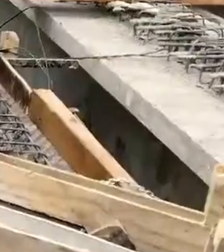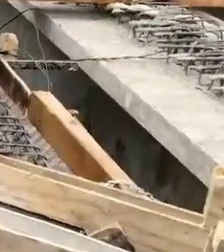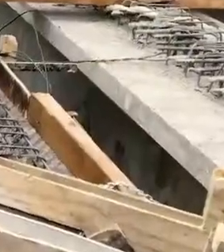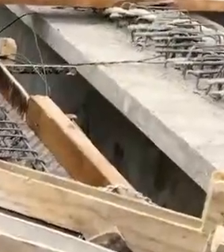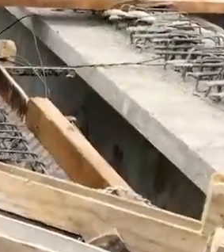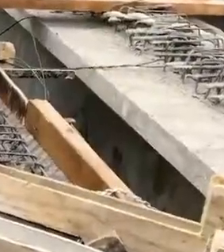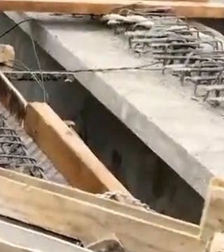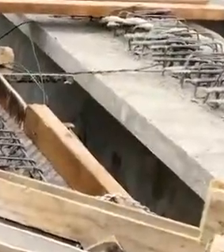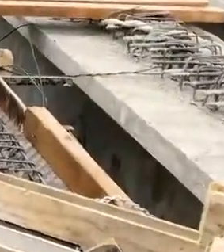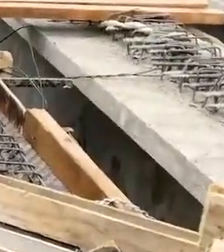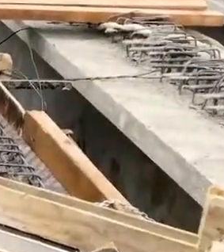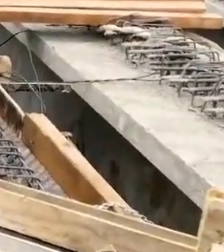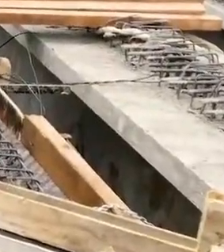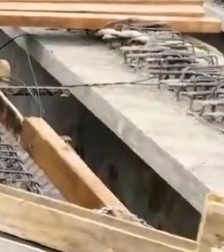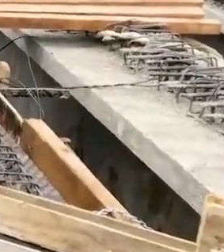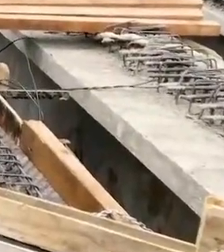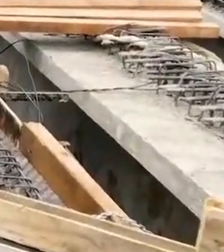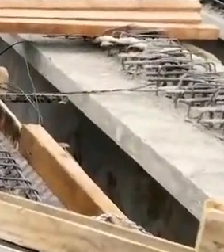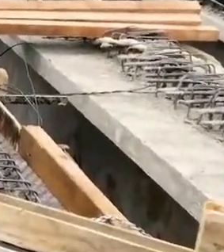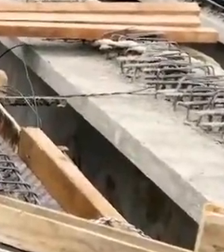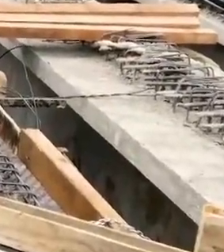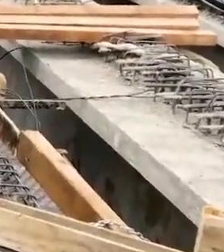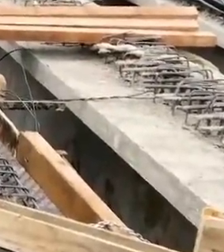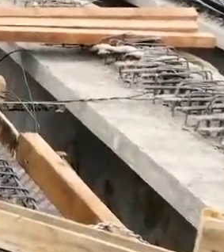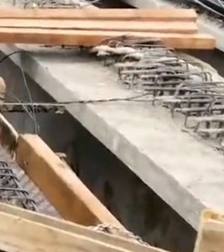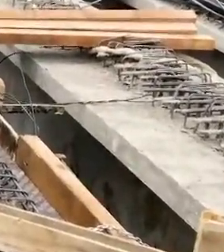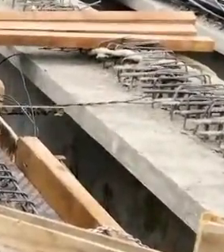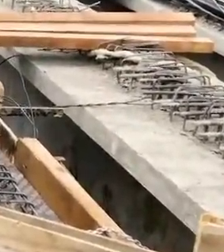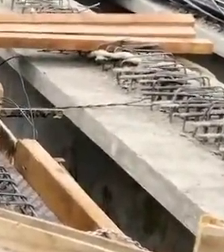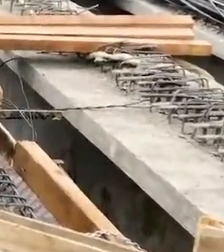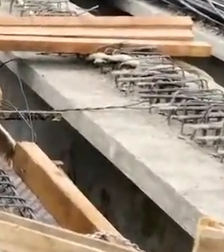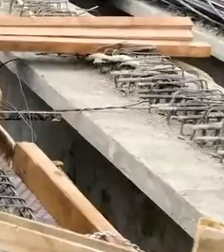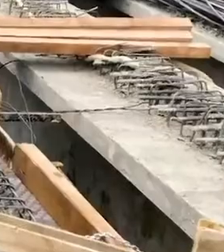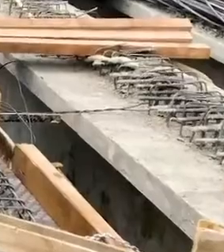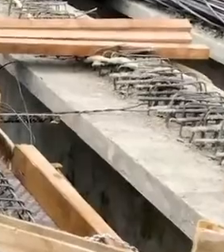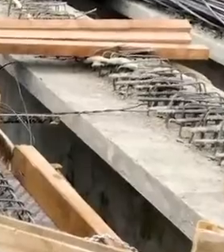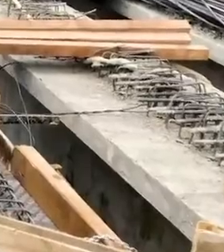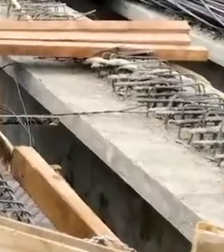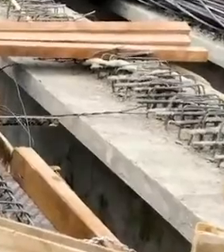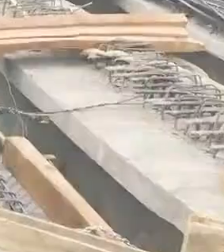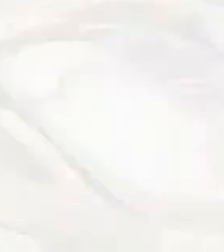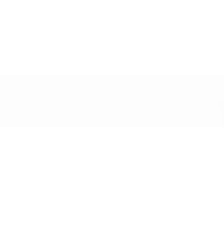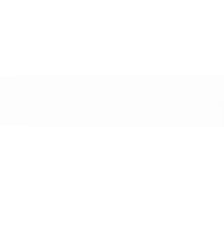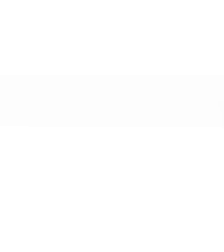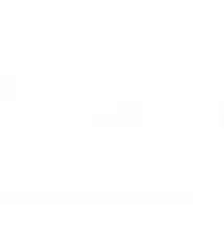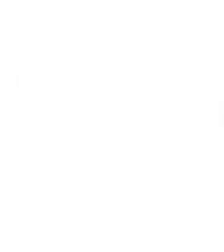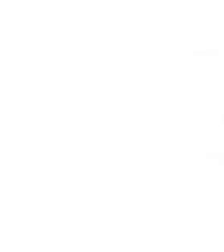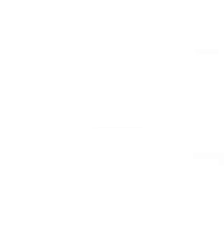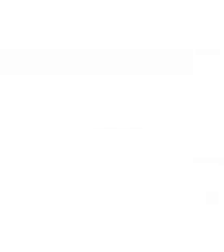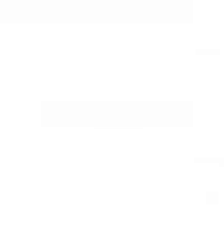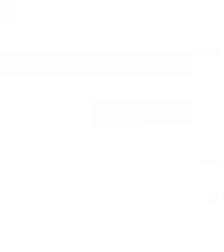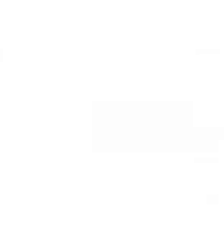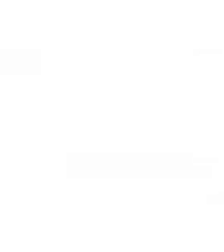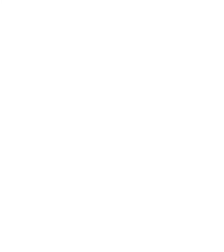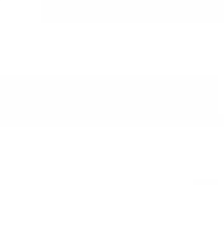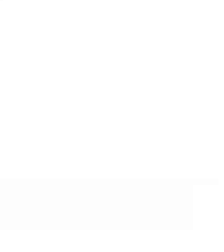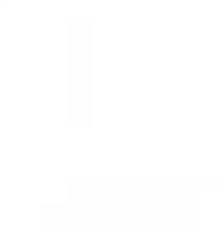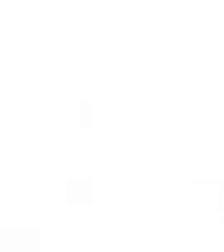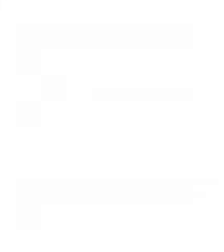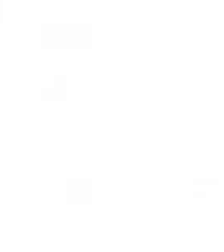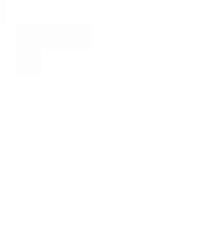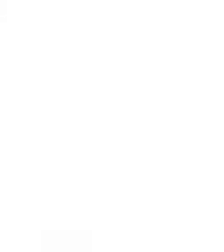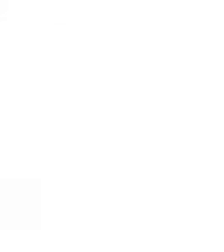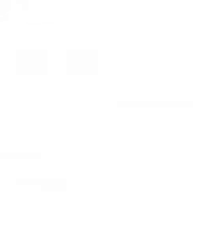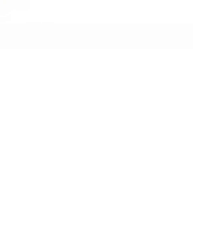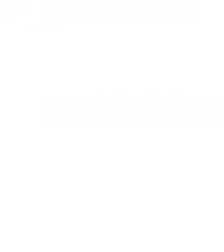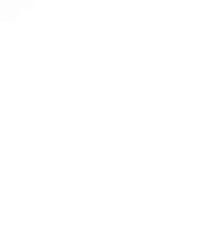y 7 del paso vehicular. En este punto, el tren pasará por debajo de la vialidad. Las terminales y estaciones del